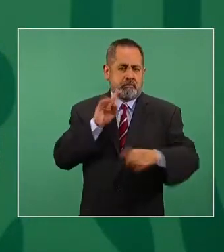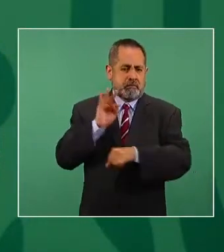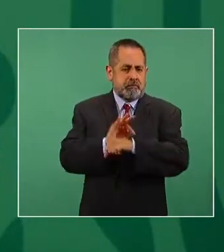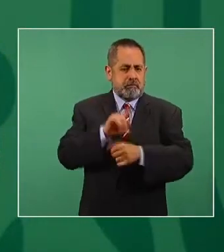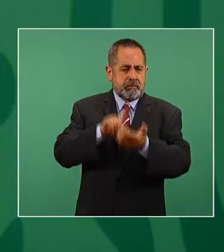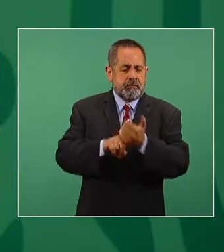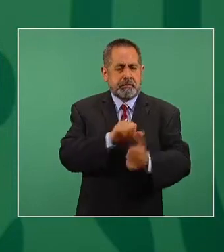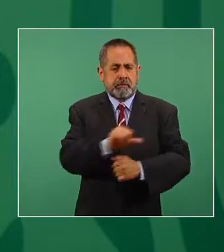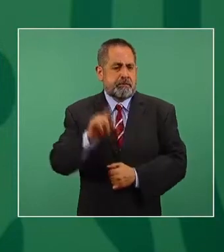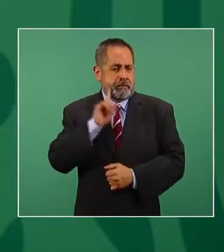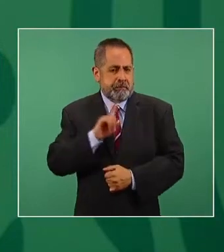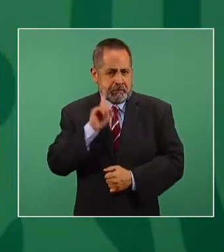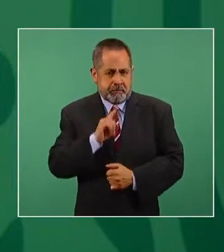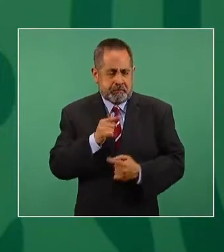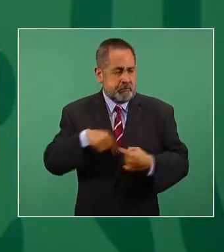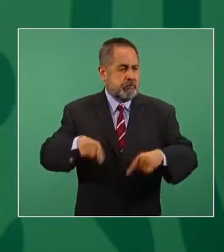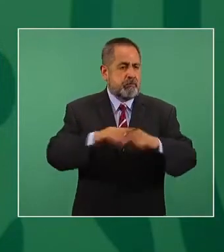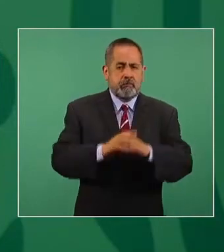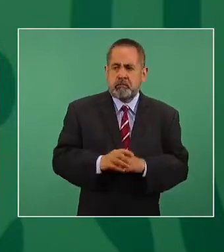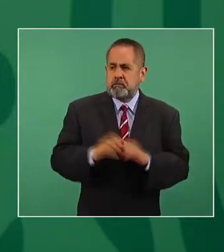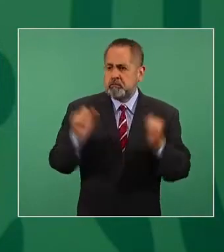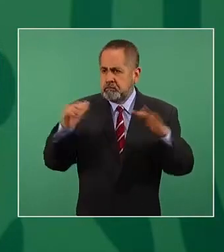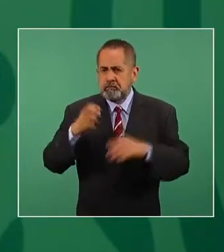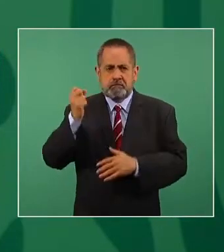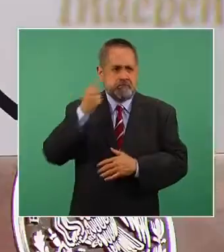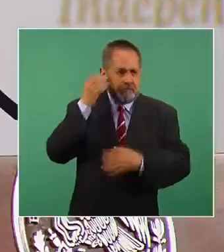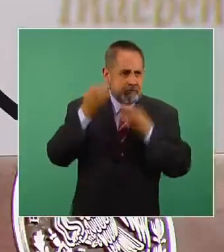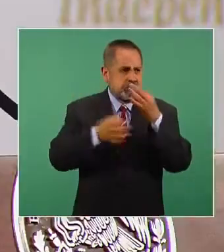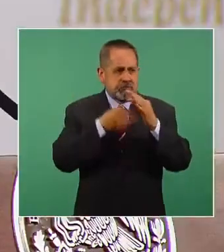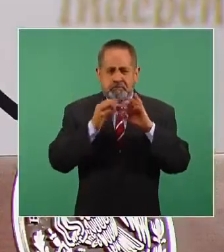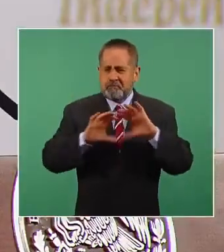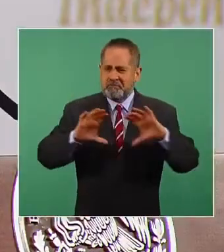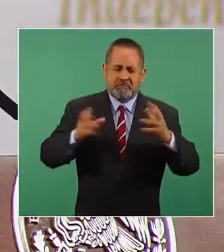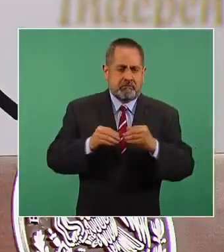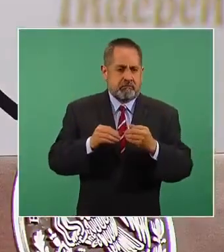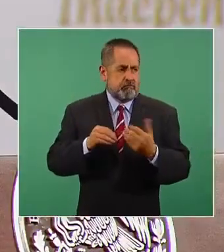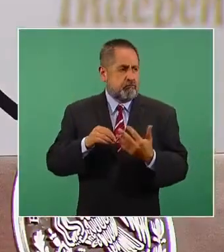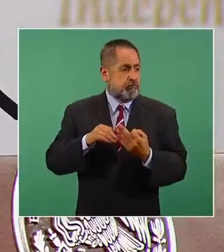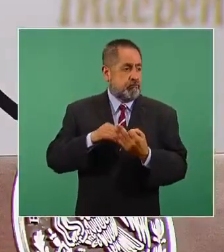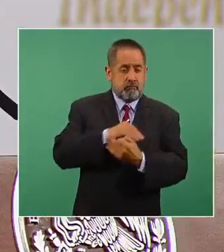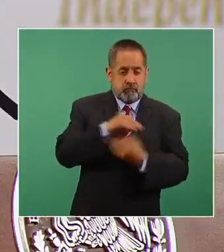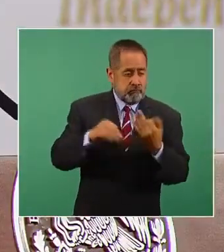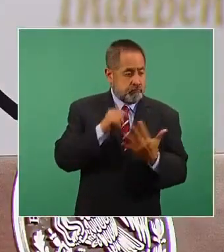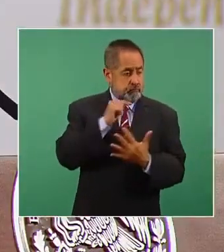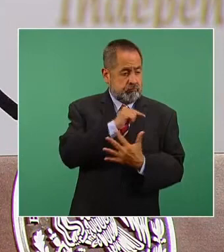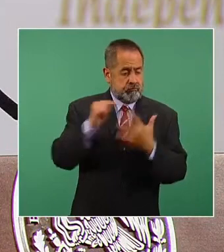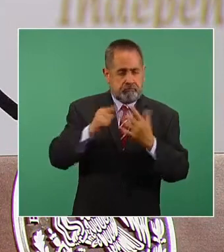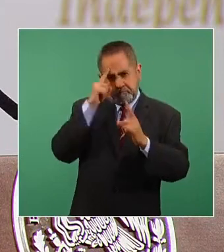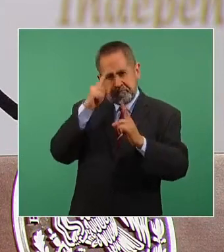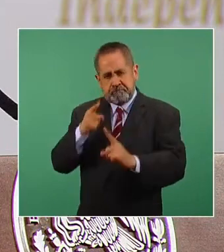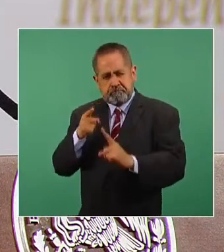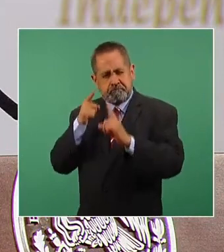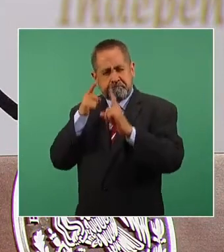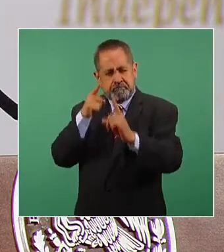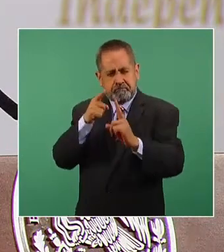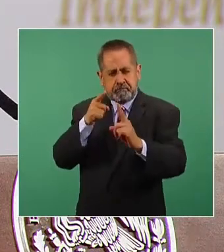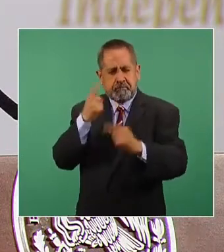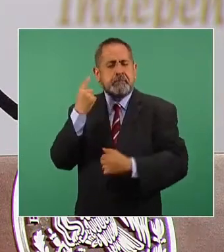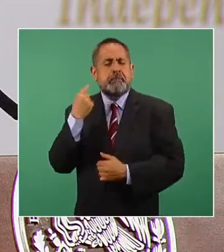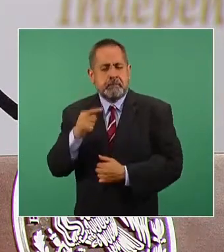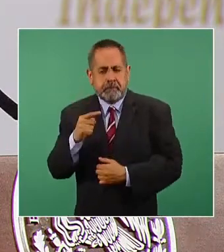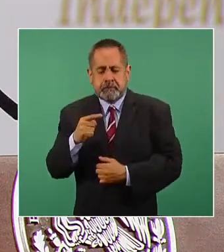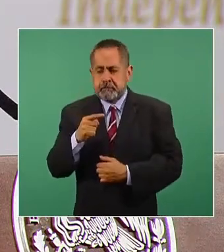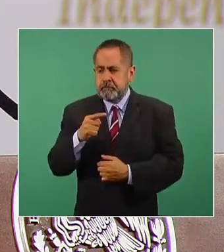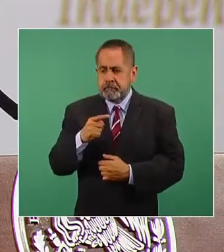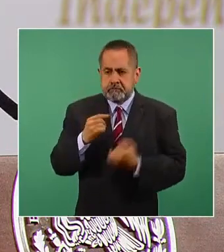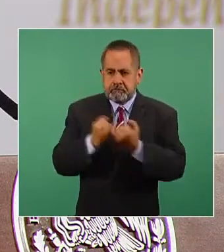organizaciones y colectivos y foros, todos con el objetivo de discutir, al igual que